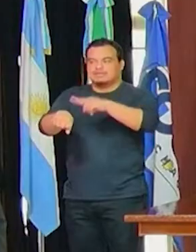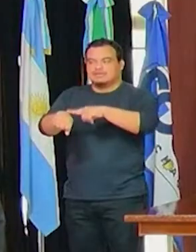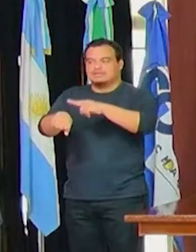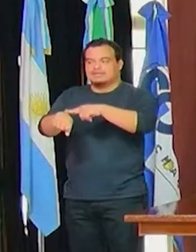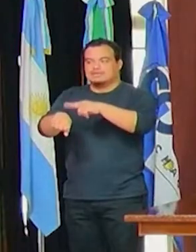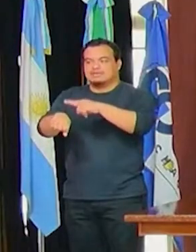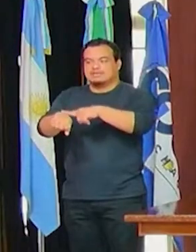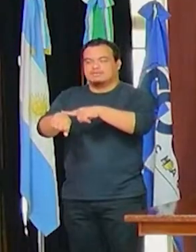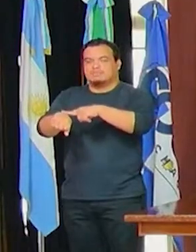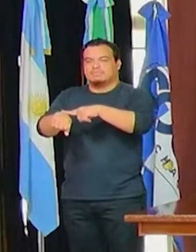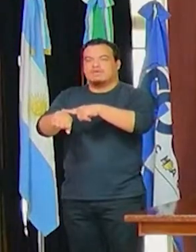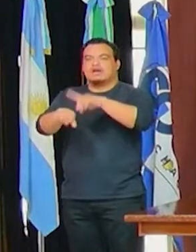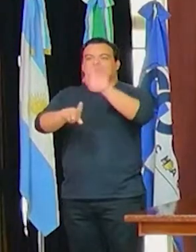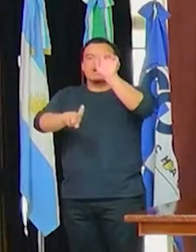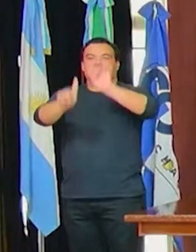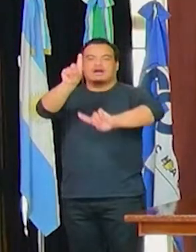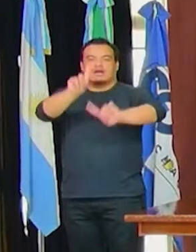algo de la medicina narrativa?